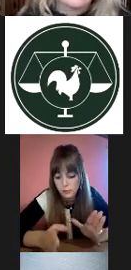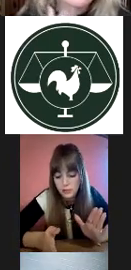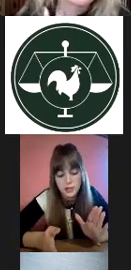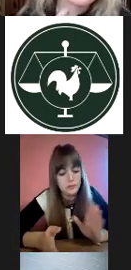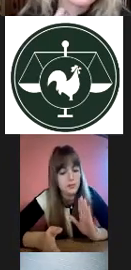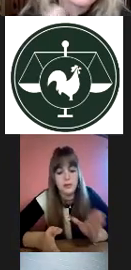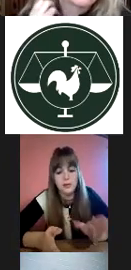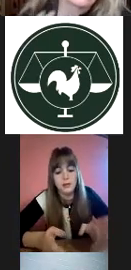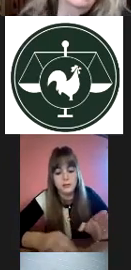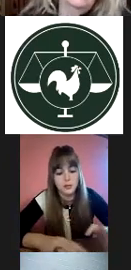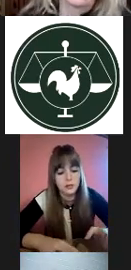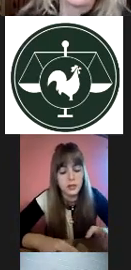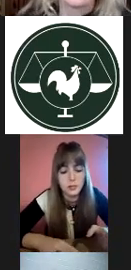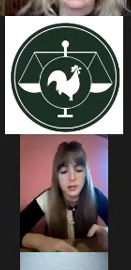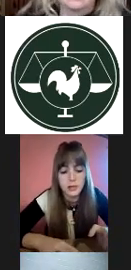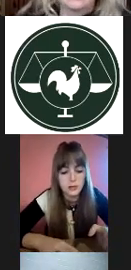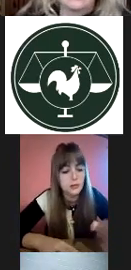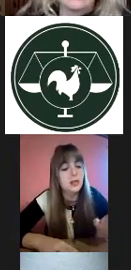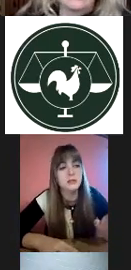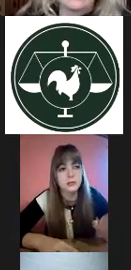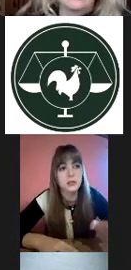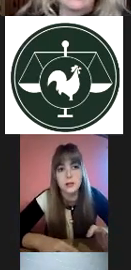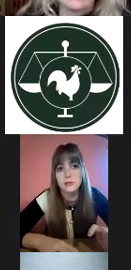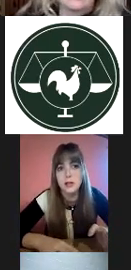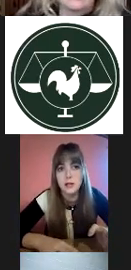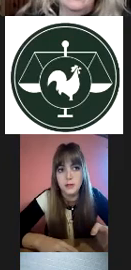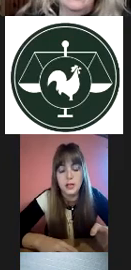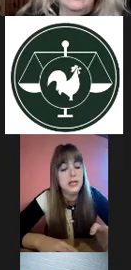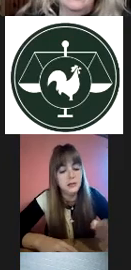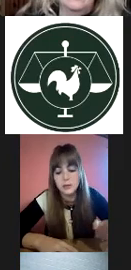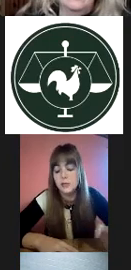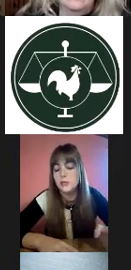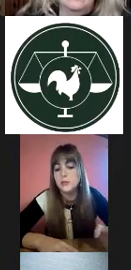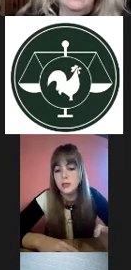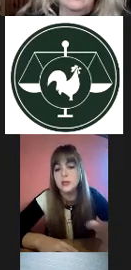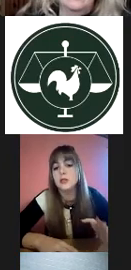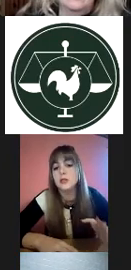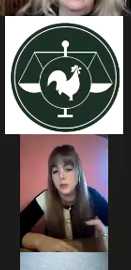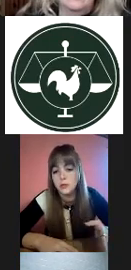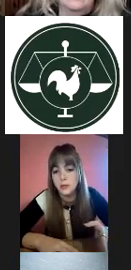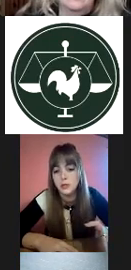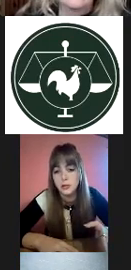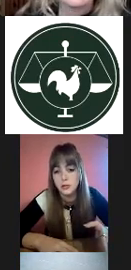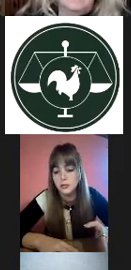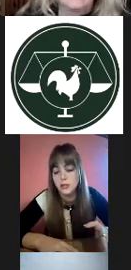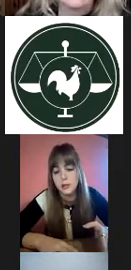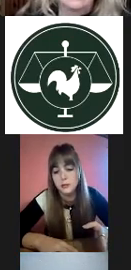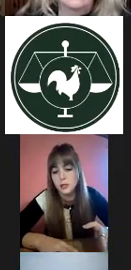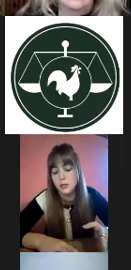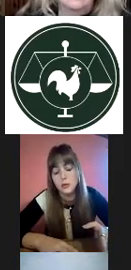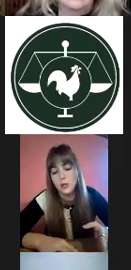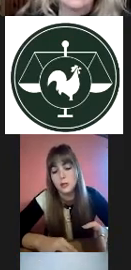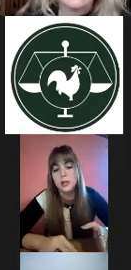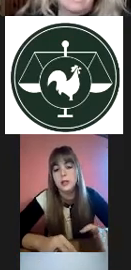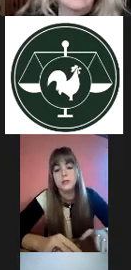la denuncia, siempre, si no se quiere tomar la denuncia, se va a la fiscalía, denuncia por maltrato y por incumplimiento de los deberes de